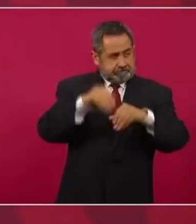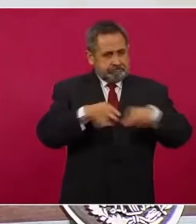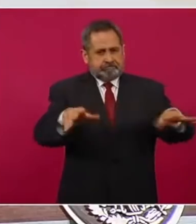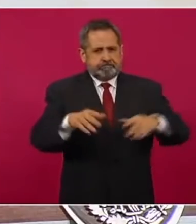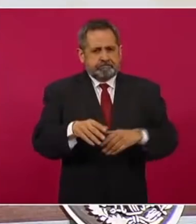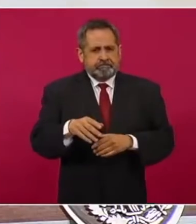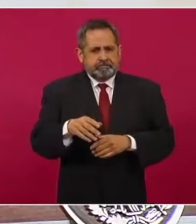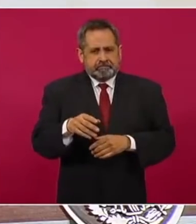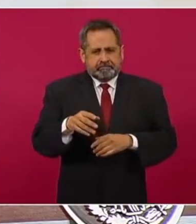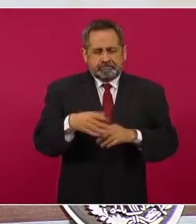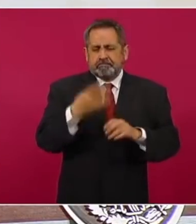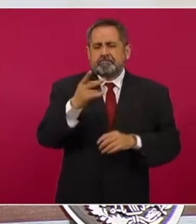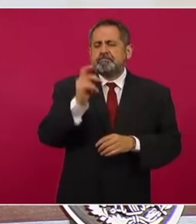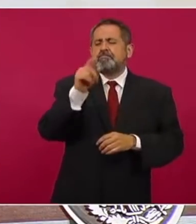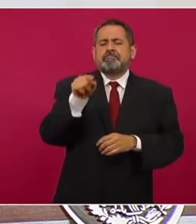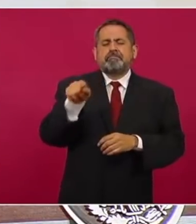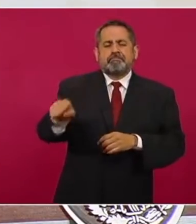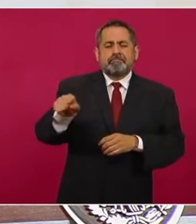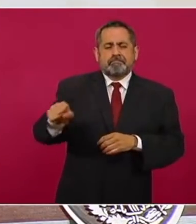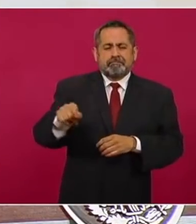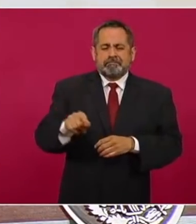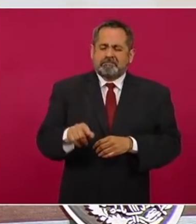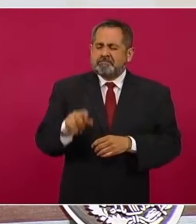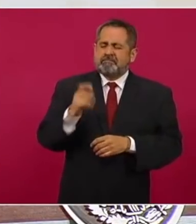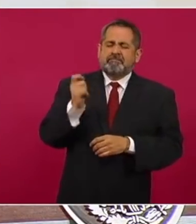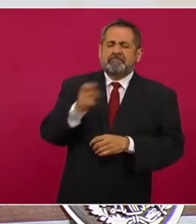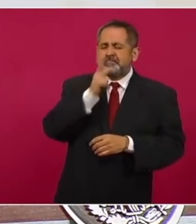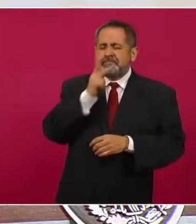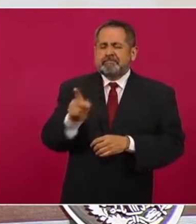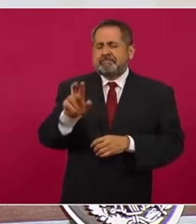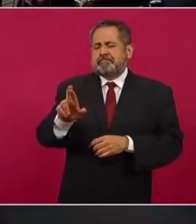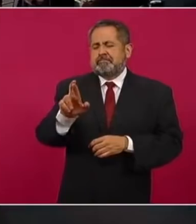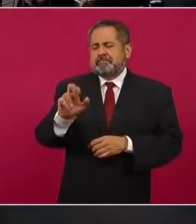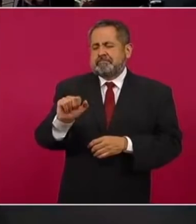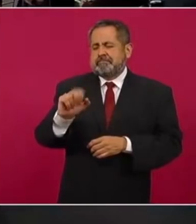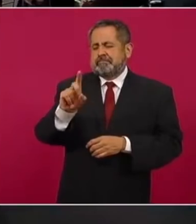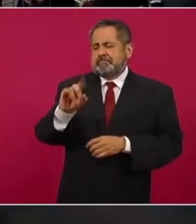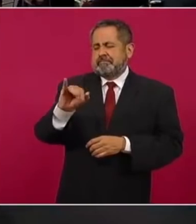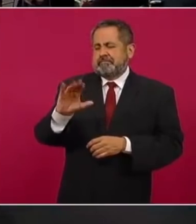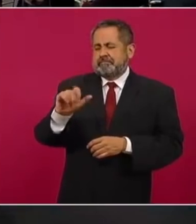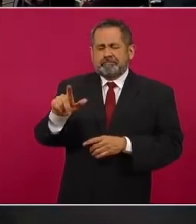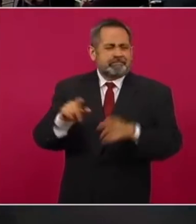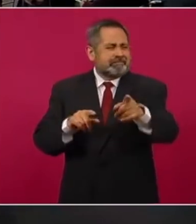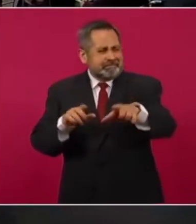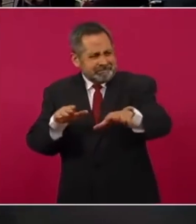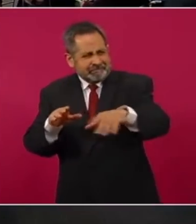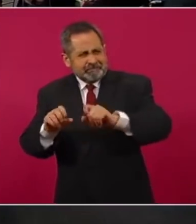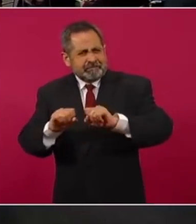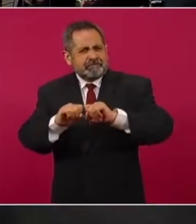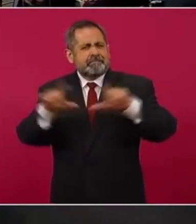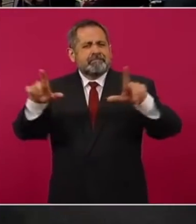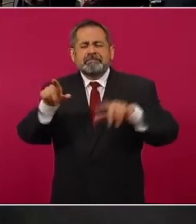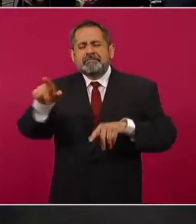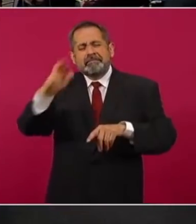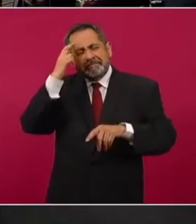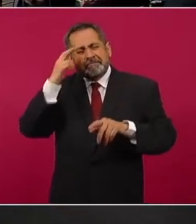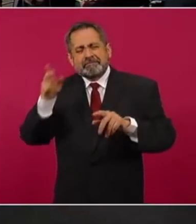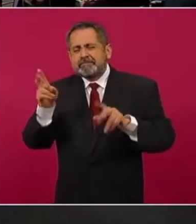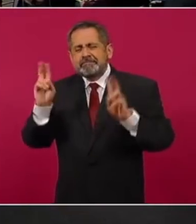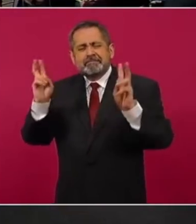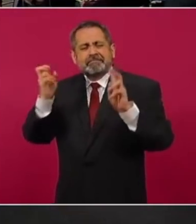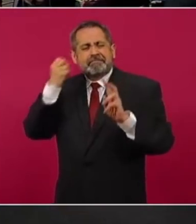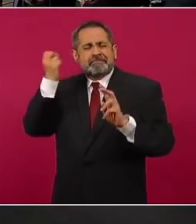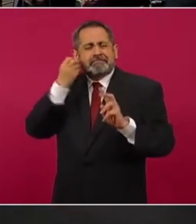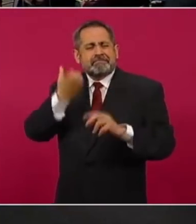por lo del llamado radicalismo. Lo puedes poner, es el del Zócalo.